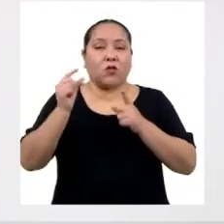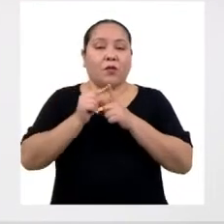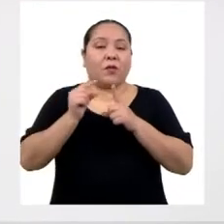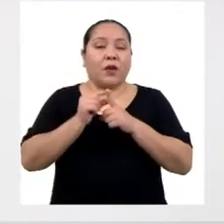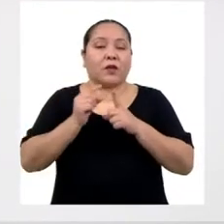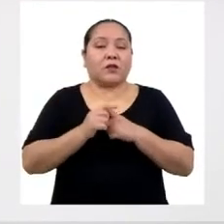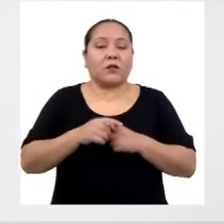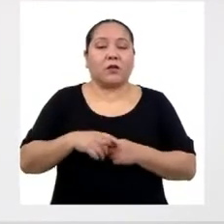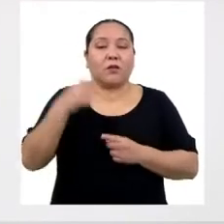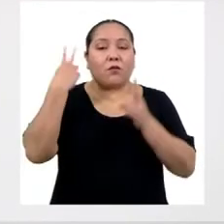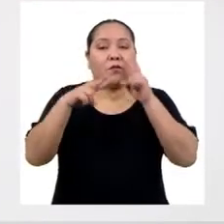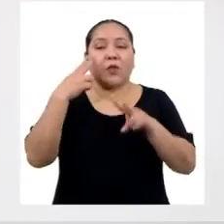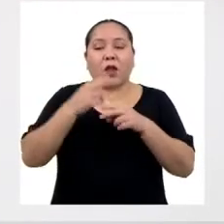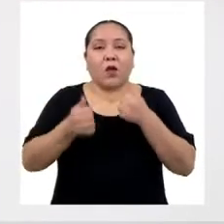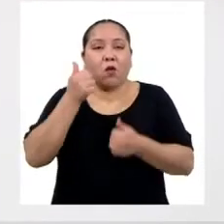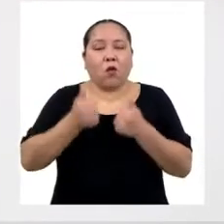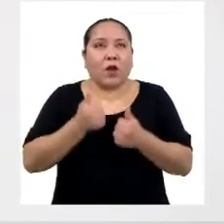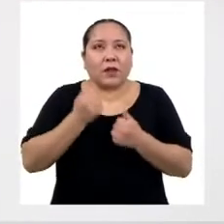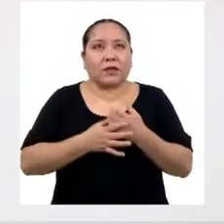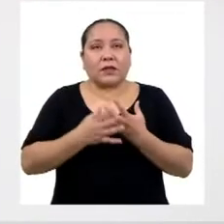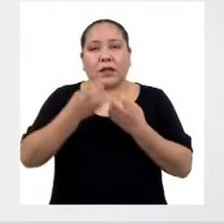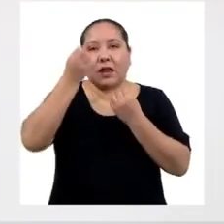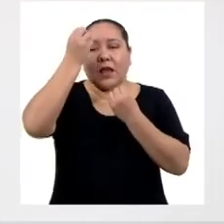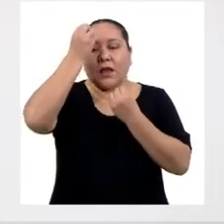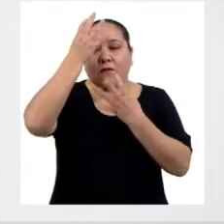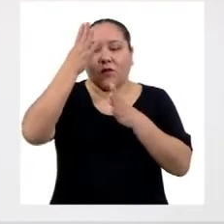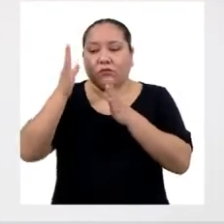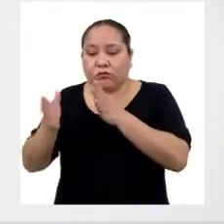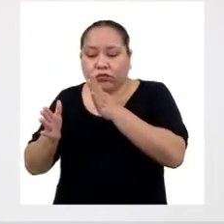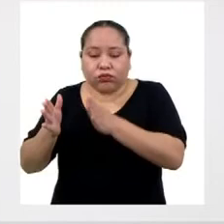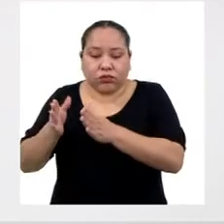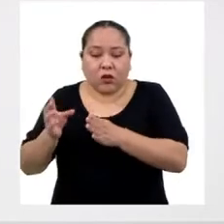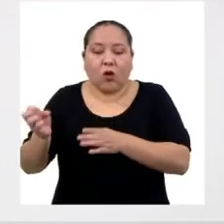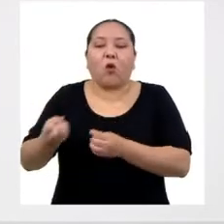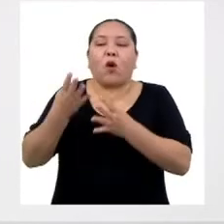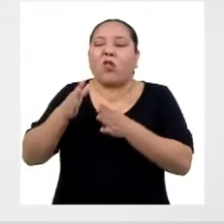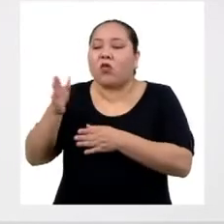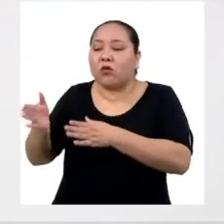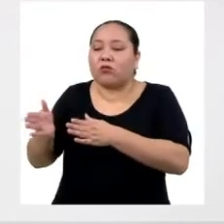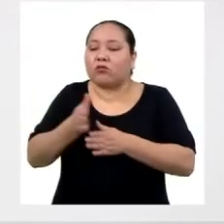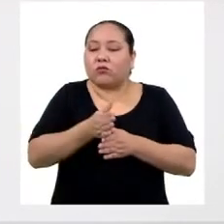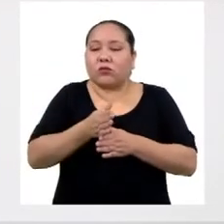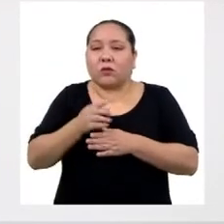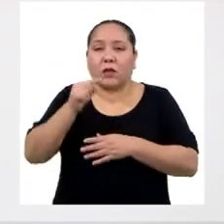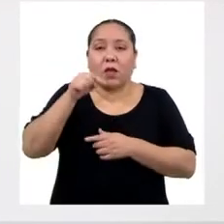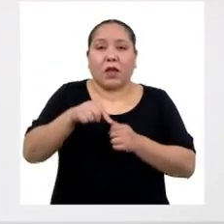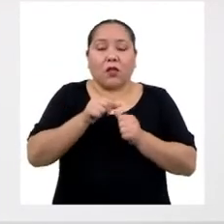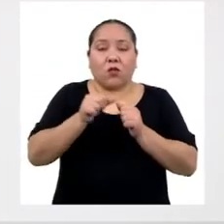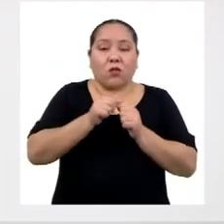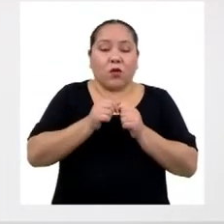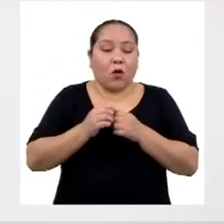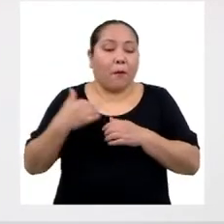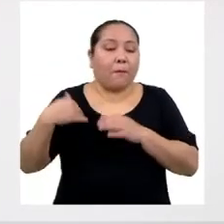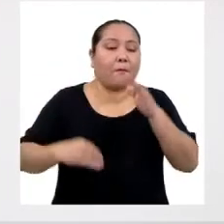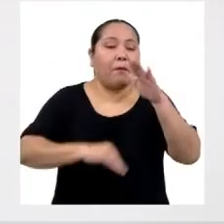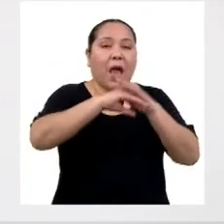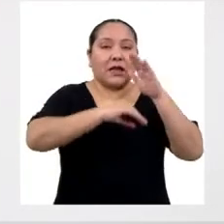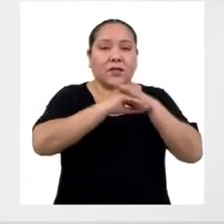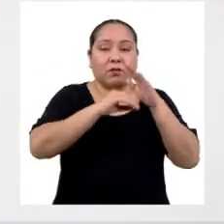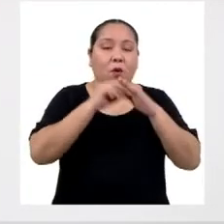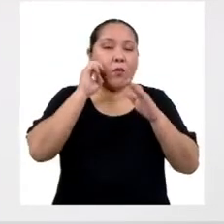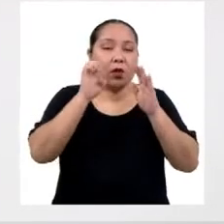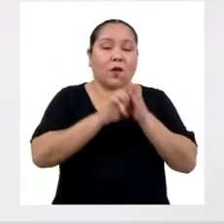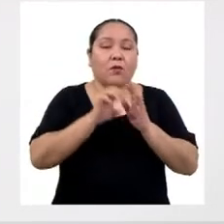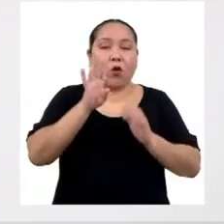determinar el rango de datos de nuestros intervalos. Para ello tenemos que restar el dato máximo, en este